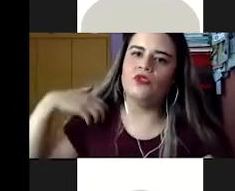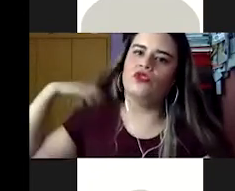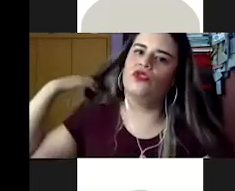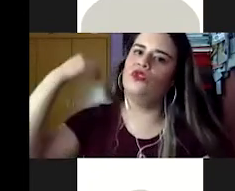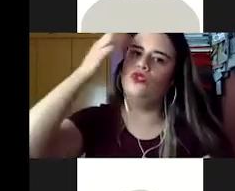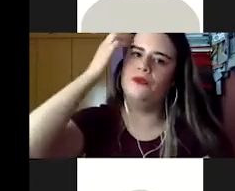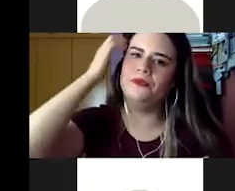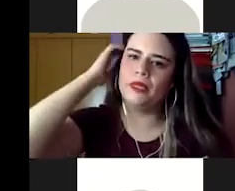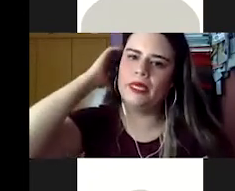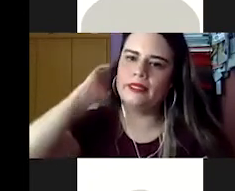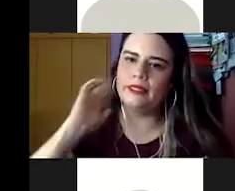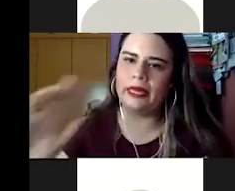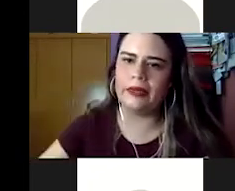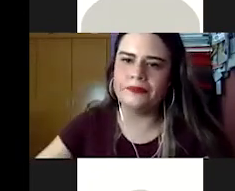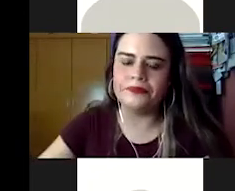hicimos nosotros